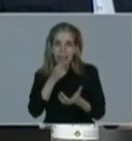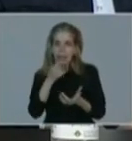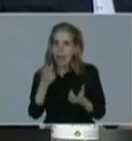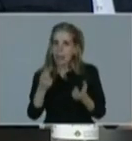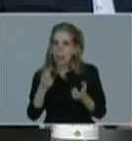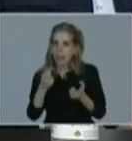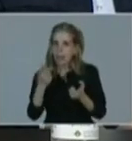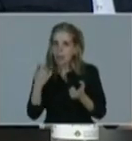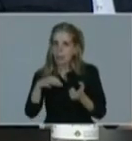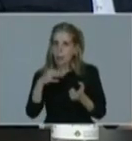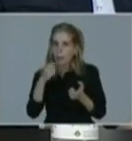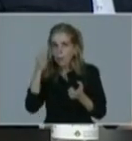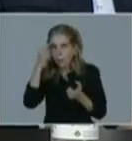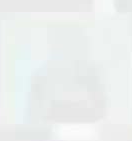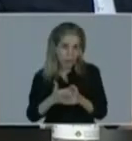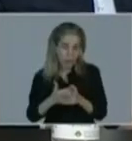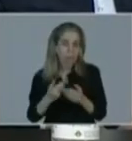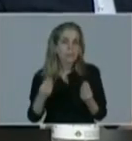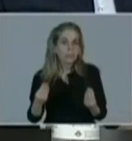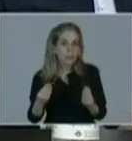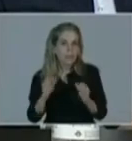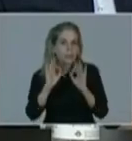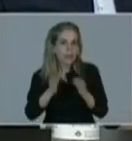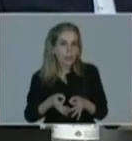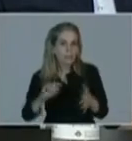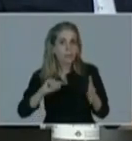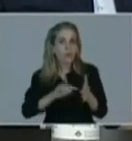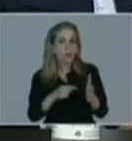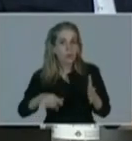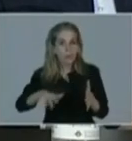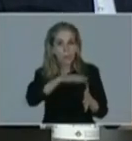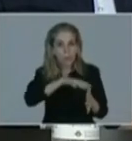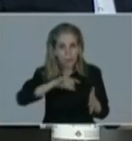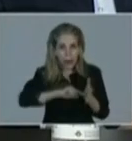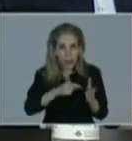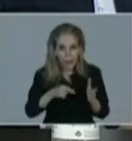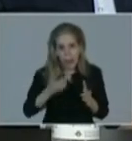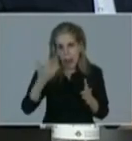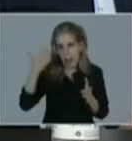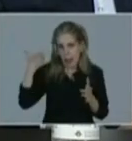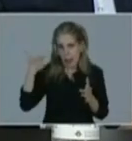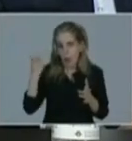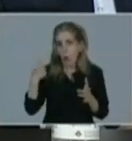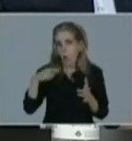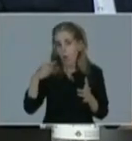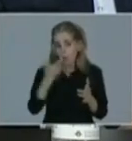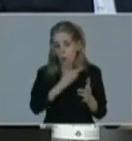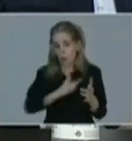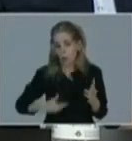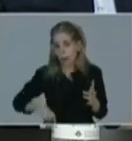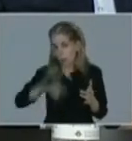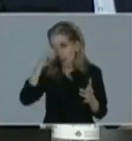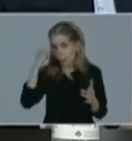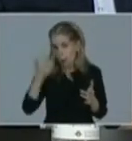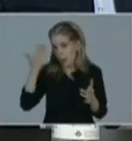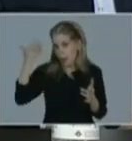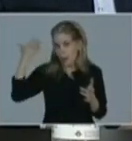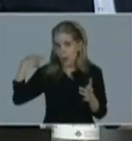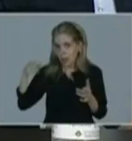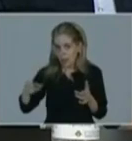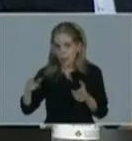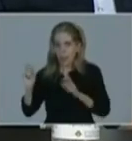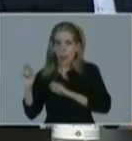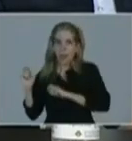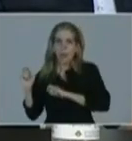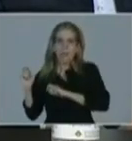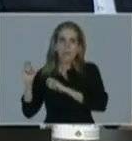un rechazo, no es el modo del reclamo. Eso por un lado. Por el otro quedé preocupado porque el presidente de ese hecho